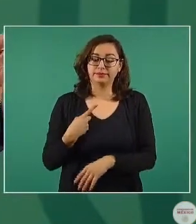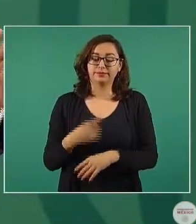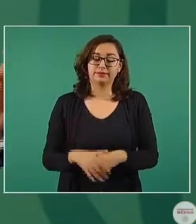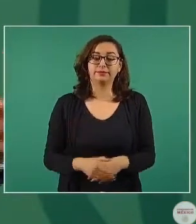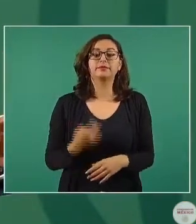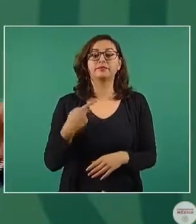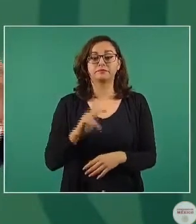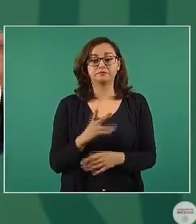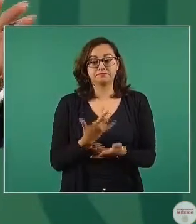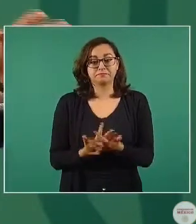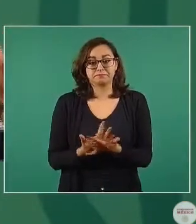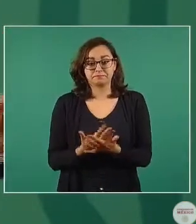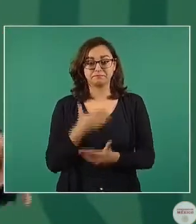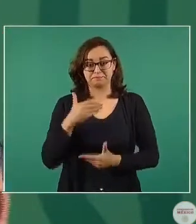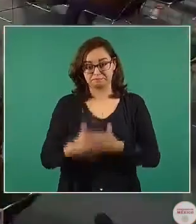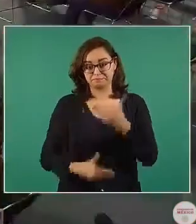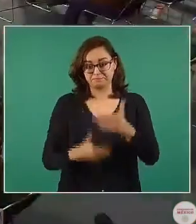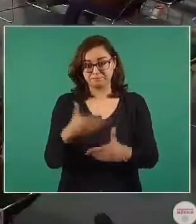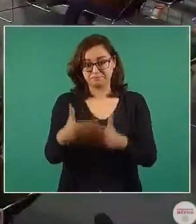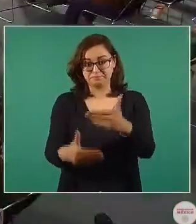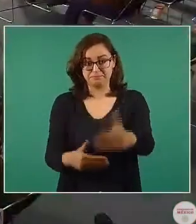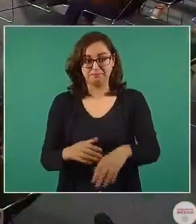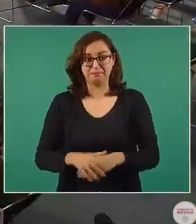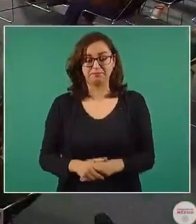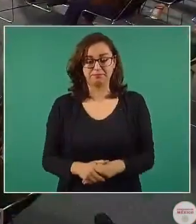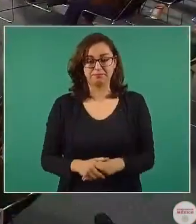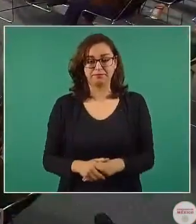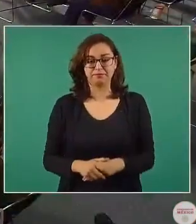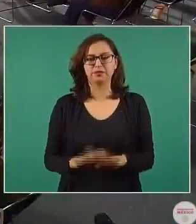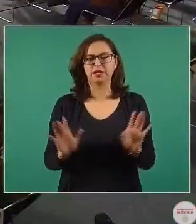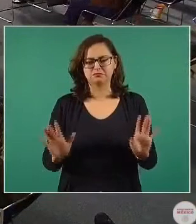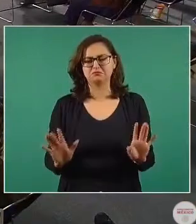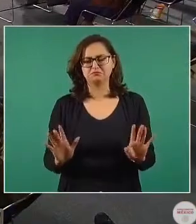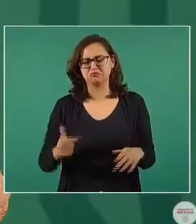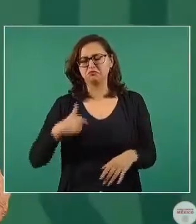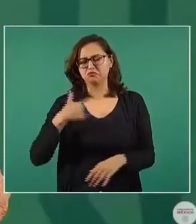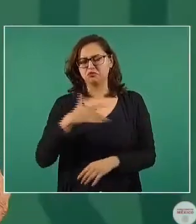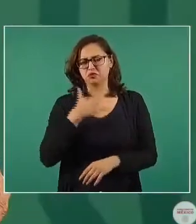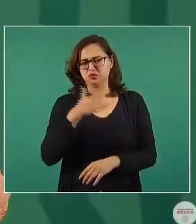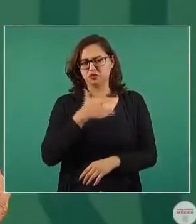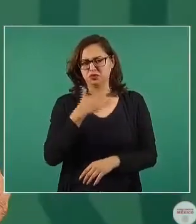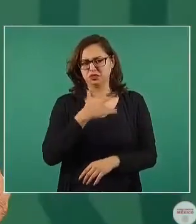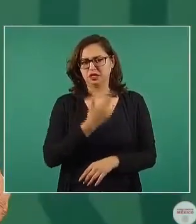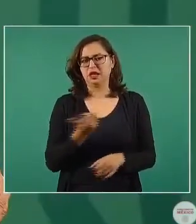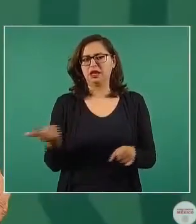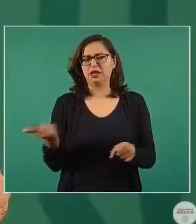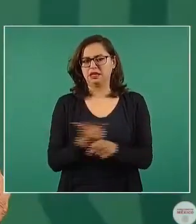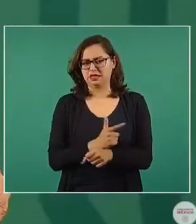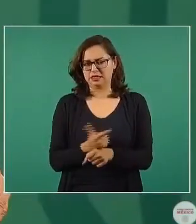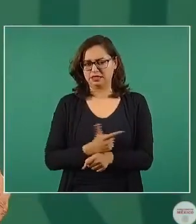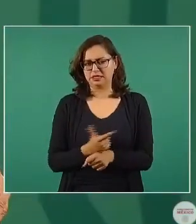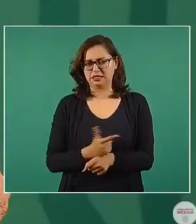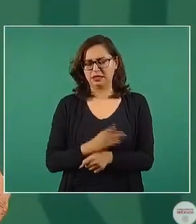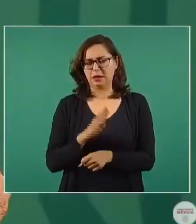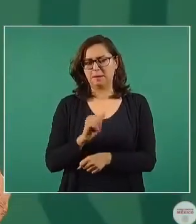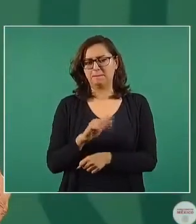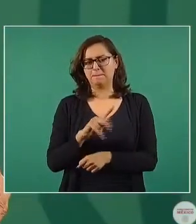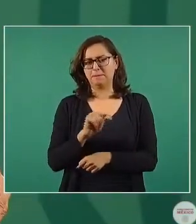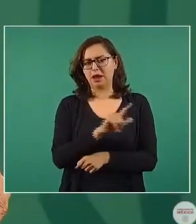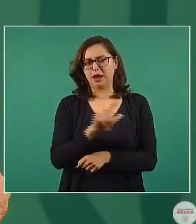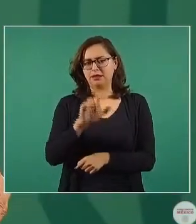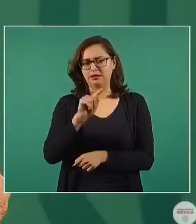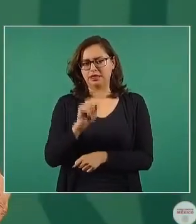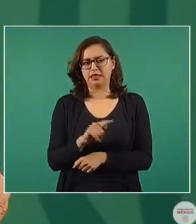Pero no nos adelantemos, hay que esperar. Ya seguramente está tomando nota el licenciado Bartlett de lo que estoy